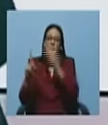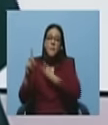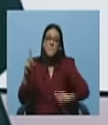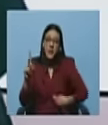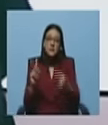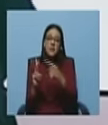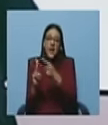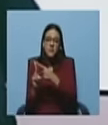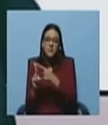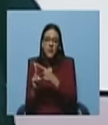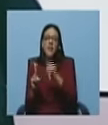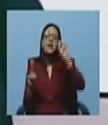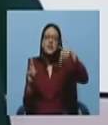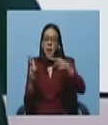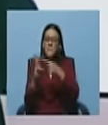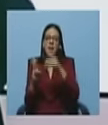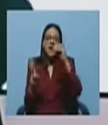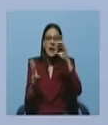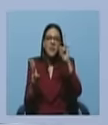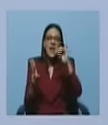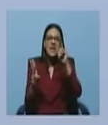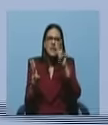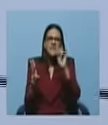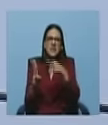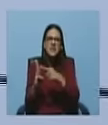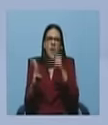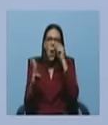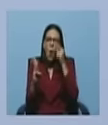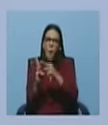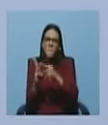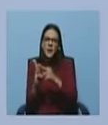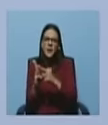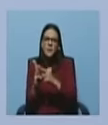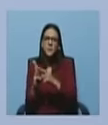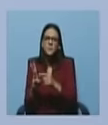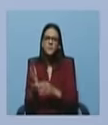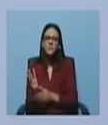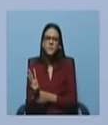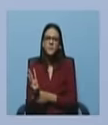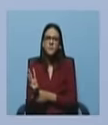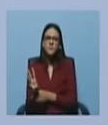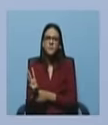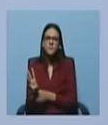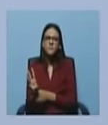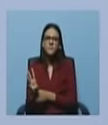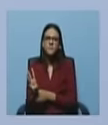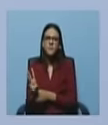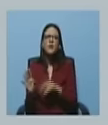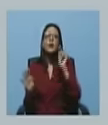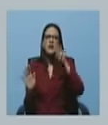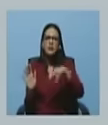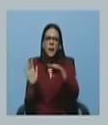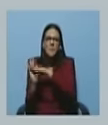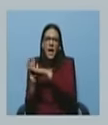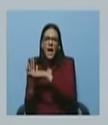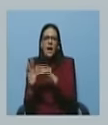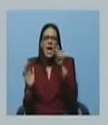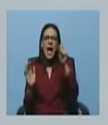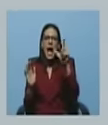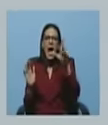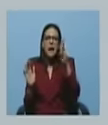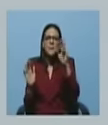señor David Henry Villalobos Ortega, está este ciudadano que llaman